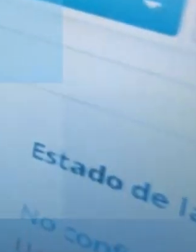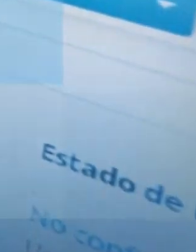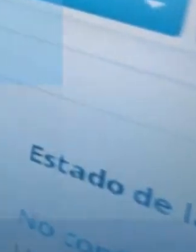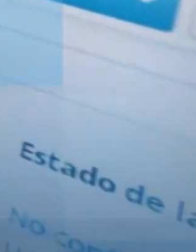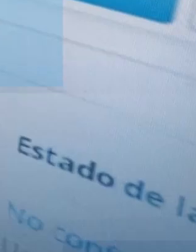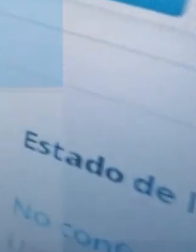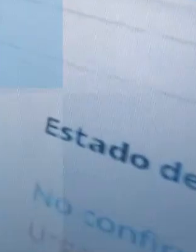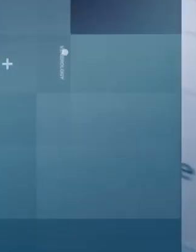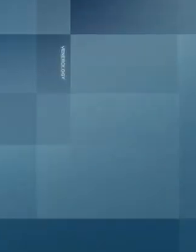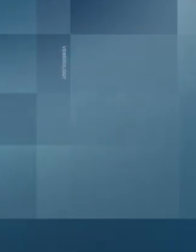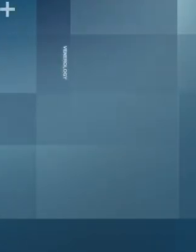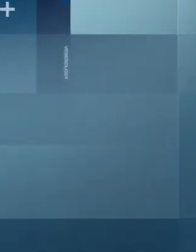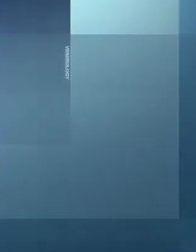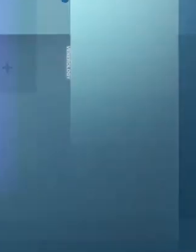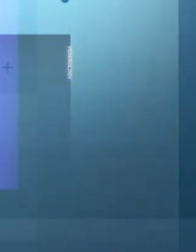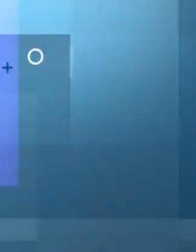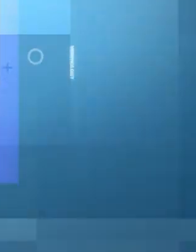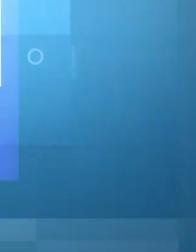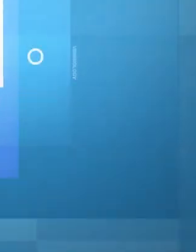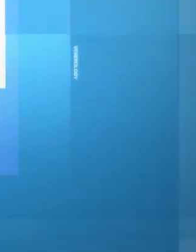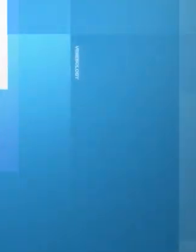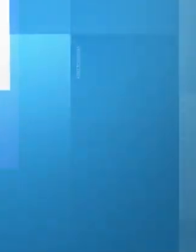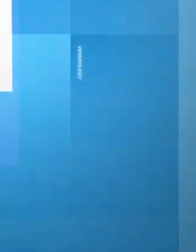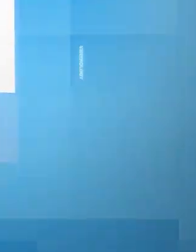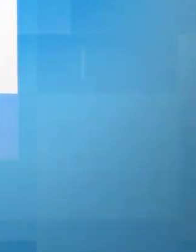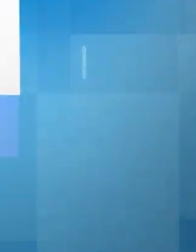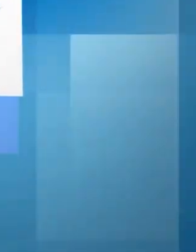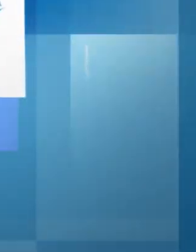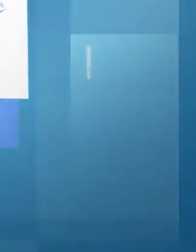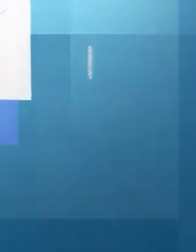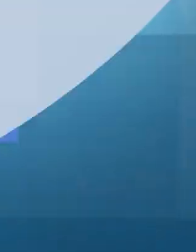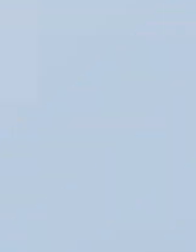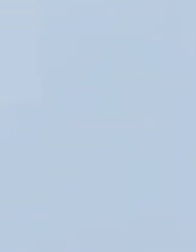oftalmología, obstetricia, psicología y medicina general.